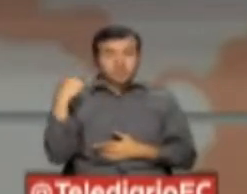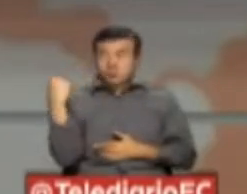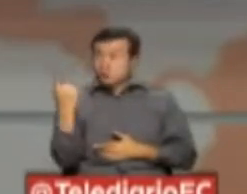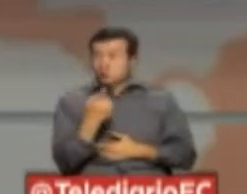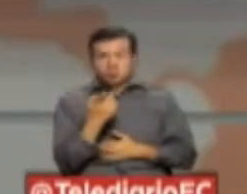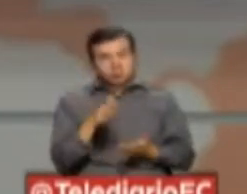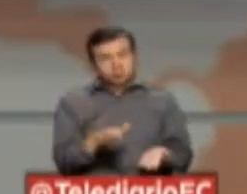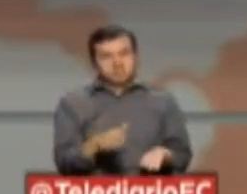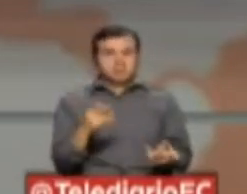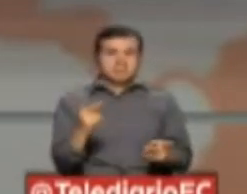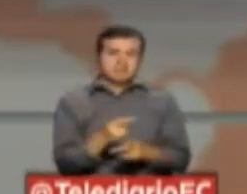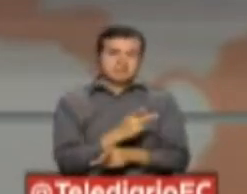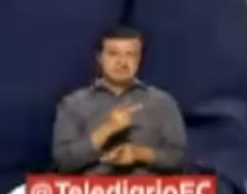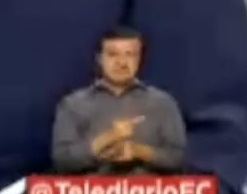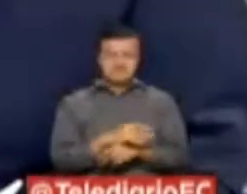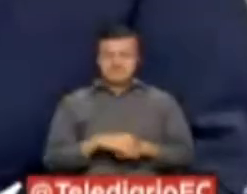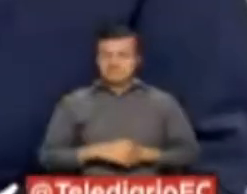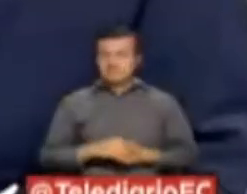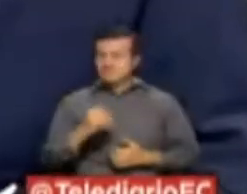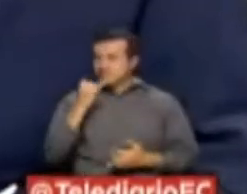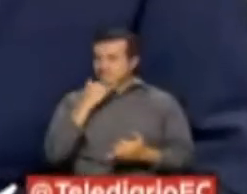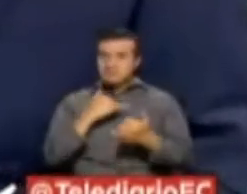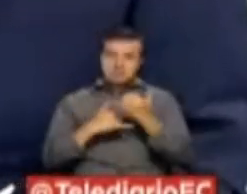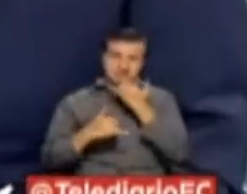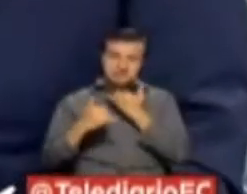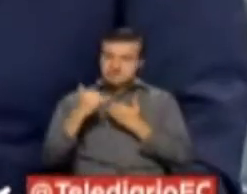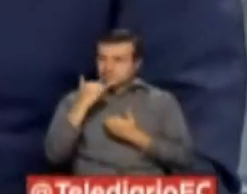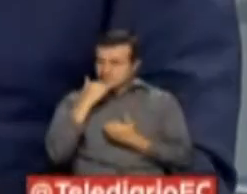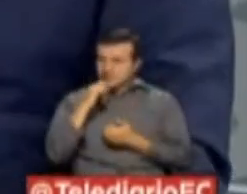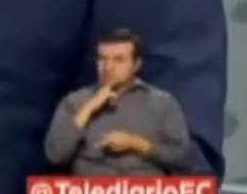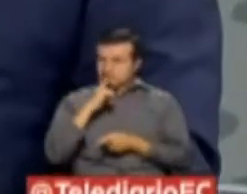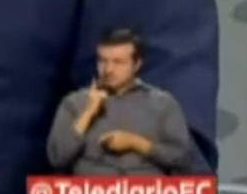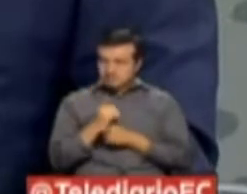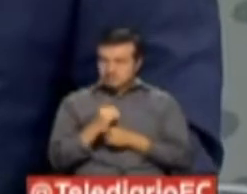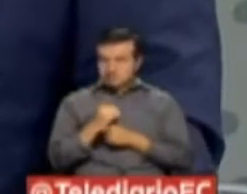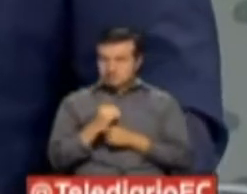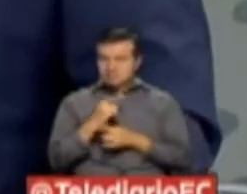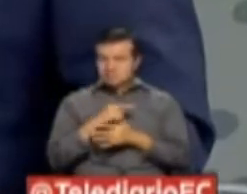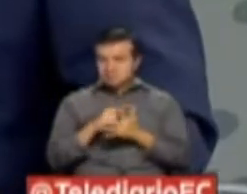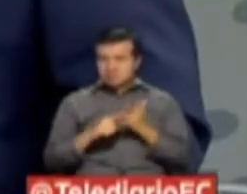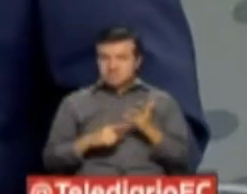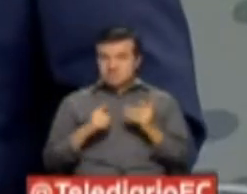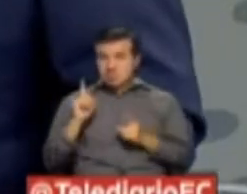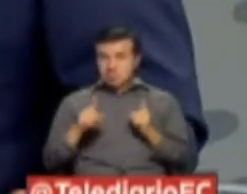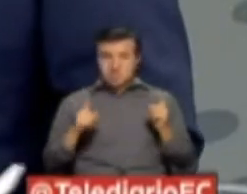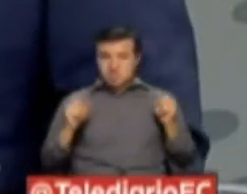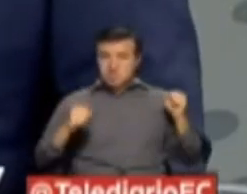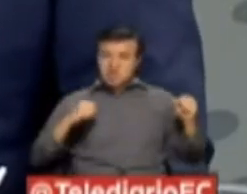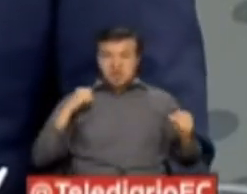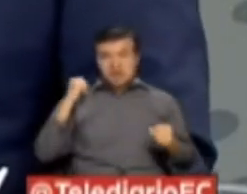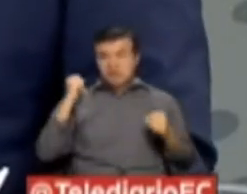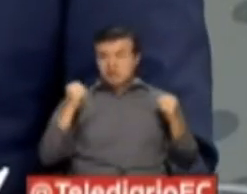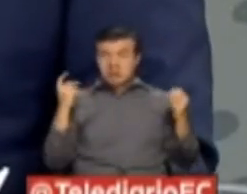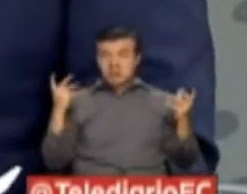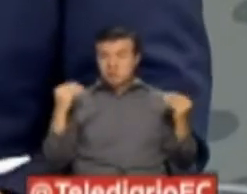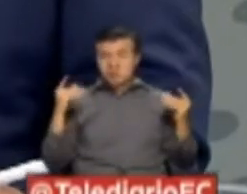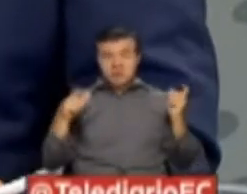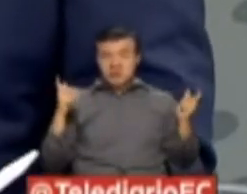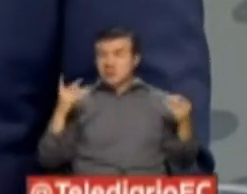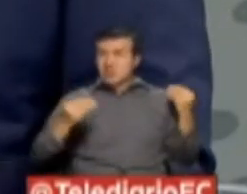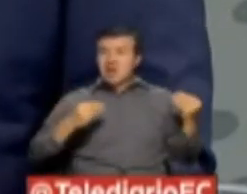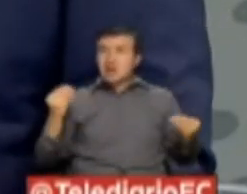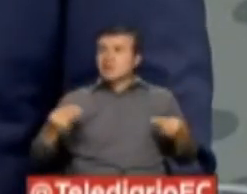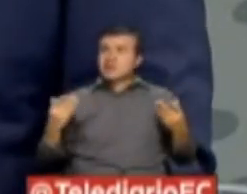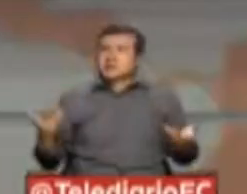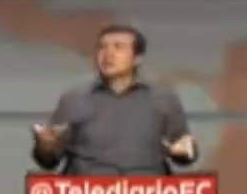nosotros indolentes puede ser una parte sin duda pero impotentes con toda la seguridad la mayoría que